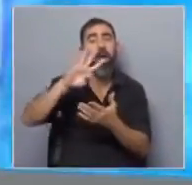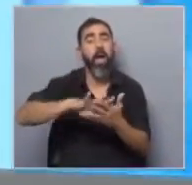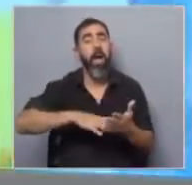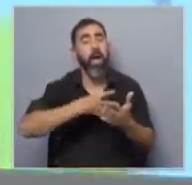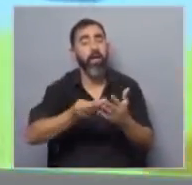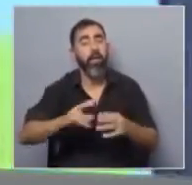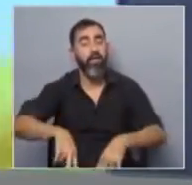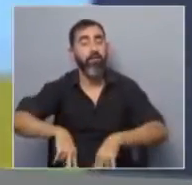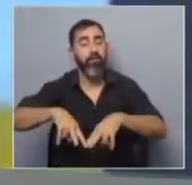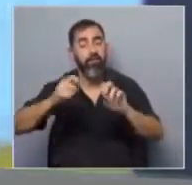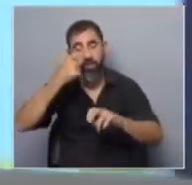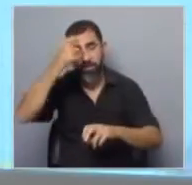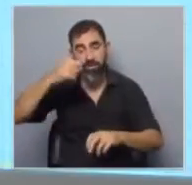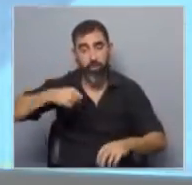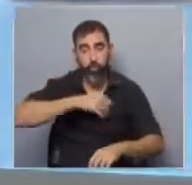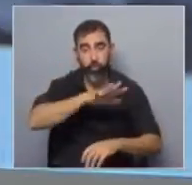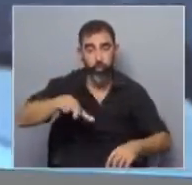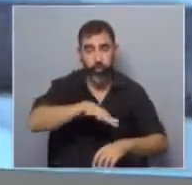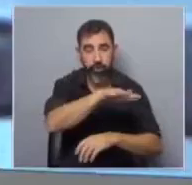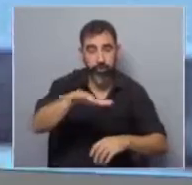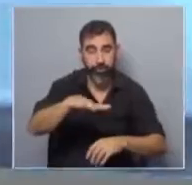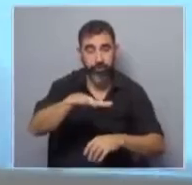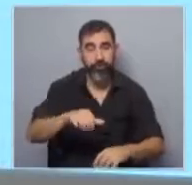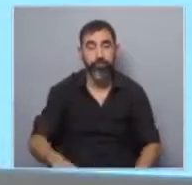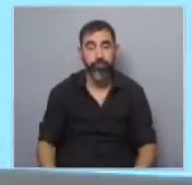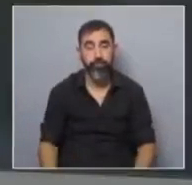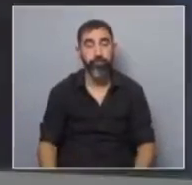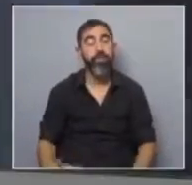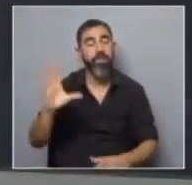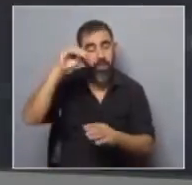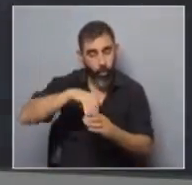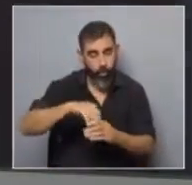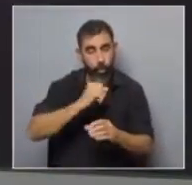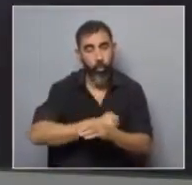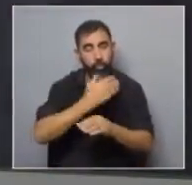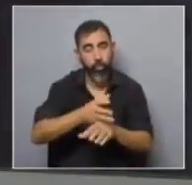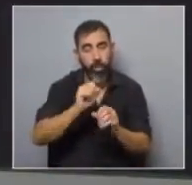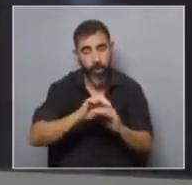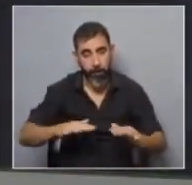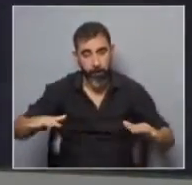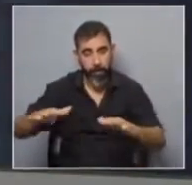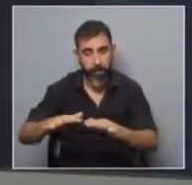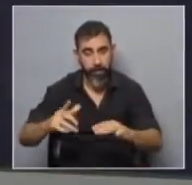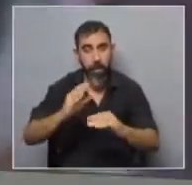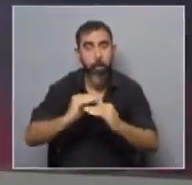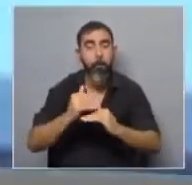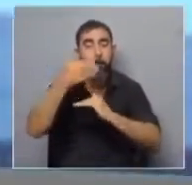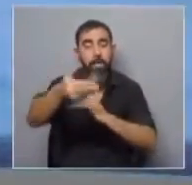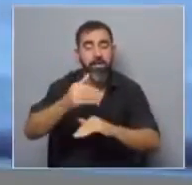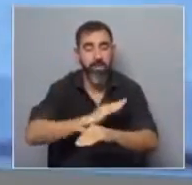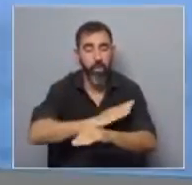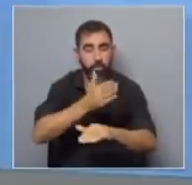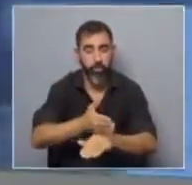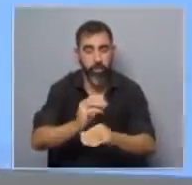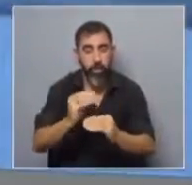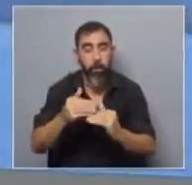de investigación de las ciencias sociales, incluyendo las secuelas de la pandemia, pero trascendiendo las secuelas de la